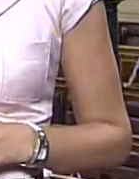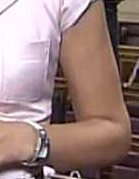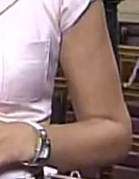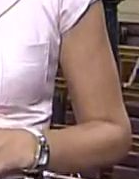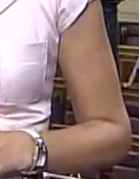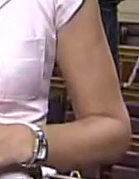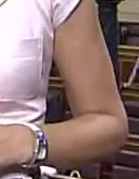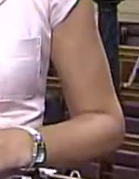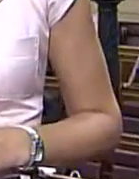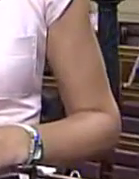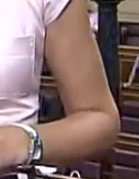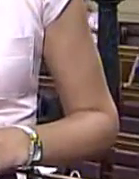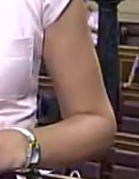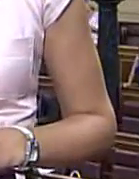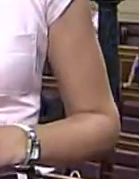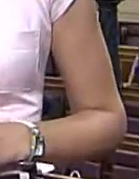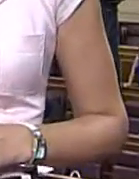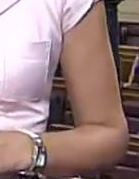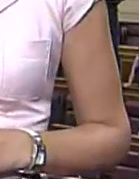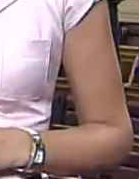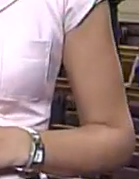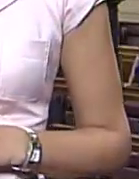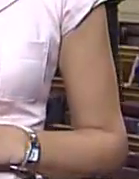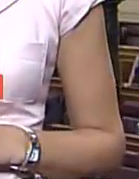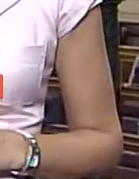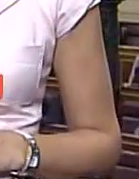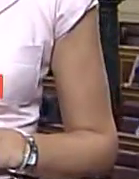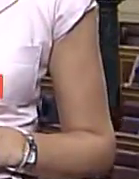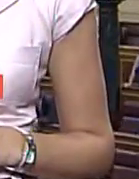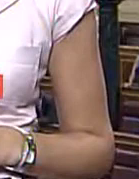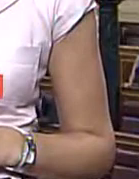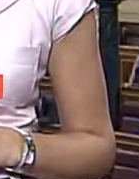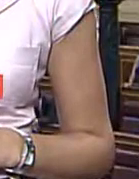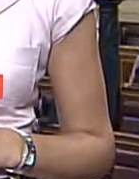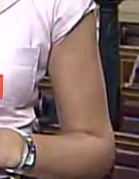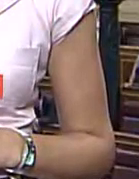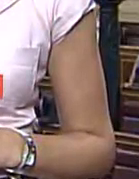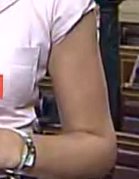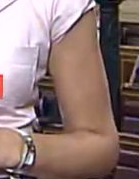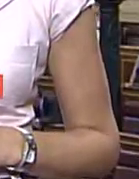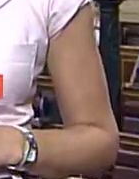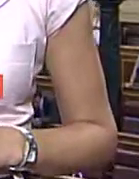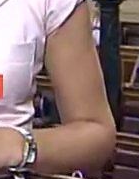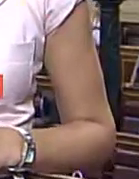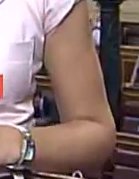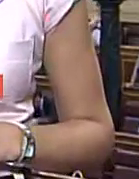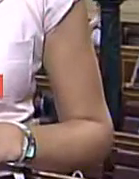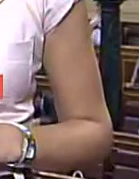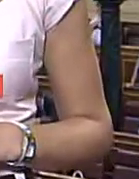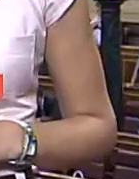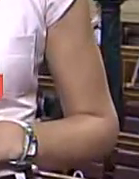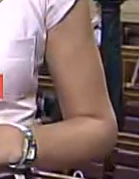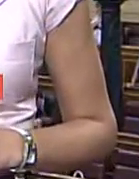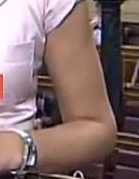de la oposición, de los grupos parlamentarios. Responderán al discurso que ha hecho este mediodía el presidente del Gobierno, y el primero en hacerlo